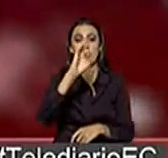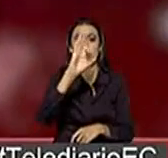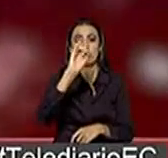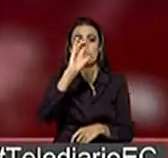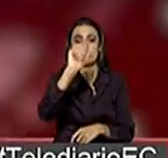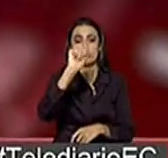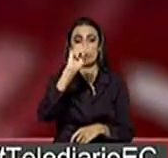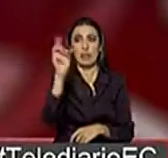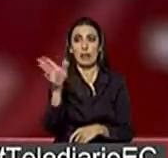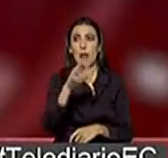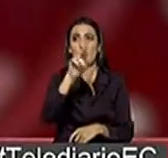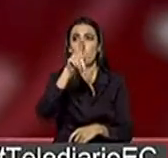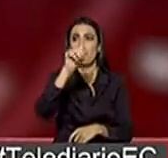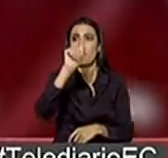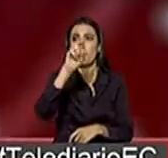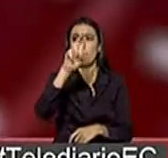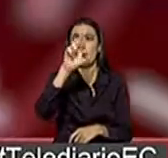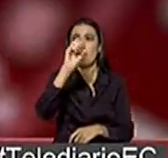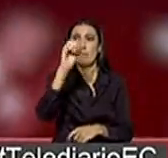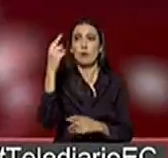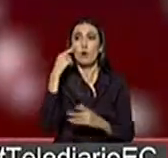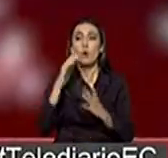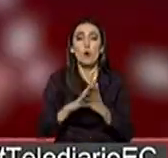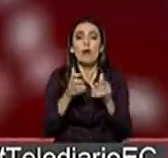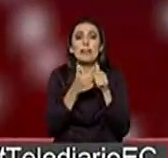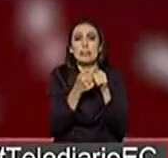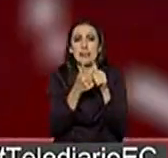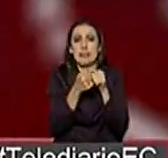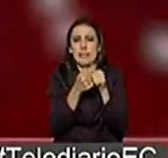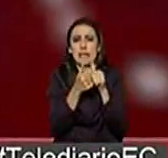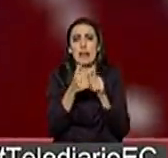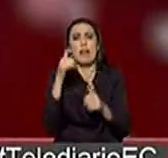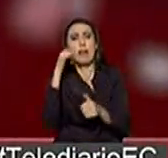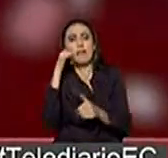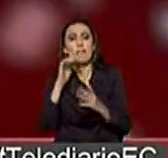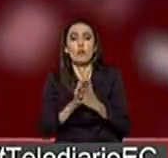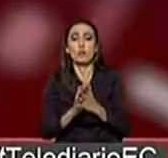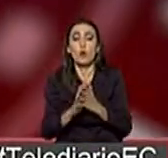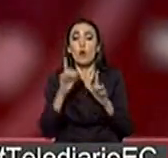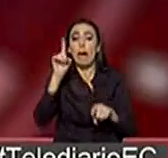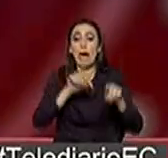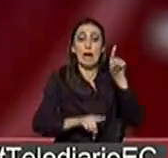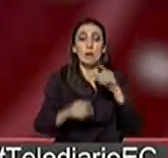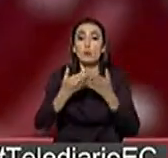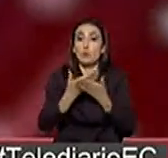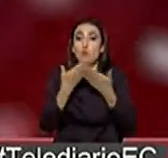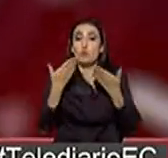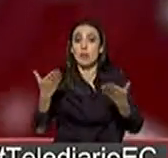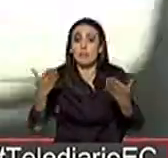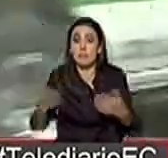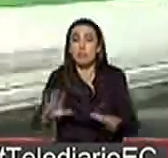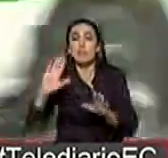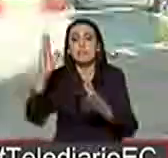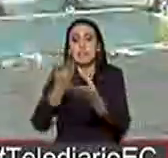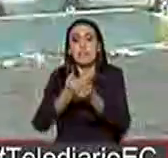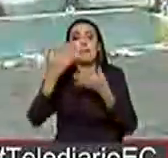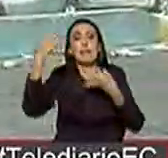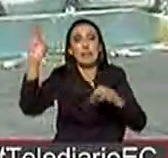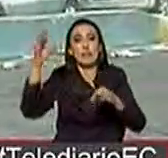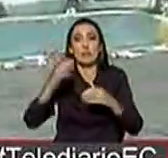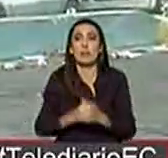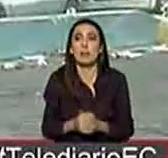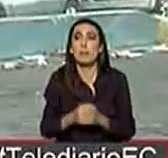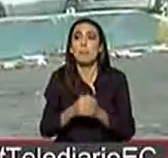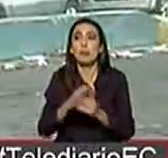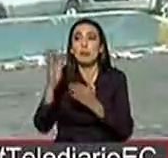levantaron indicios como equipos tecnológicos teléfonos sustancias sujetas a fiscalización y documentación posteriormente la